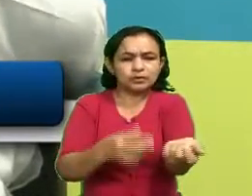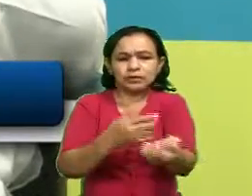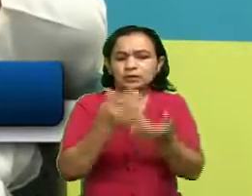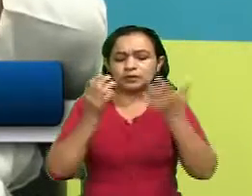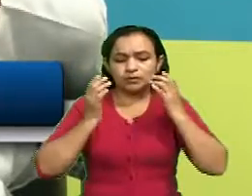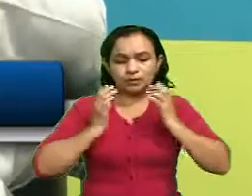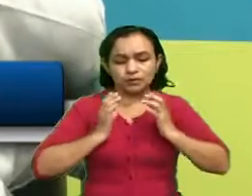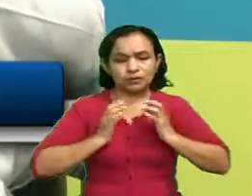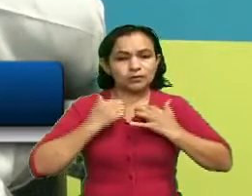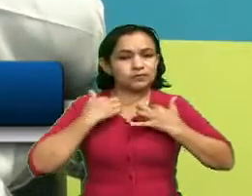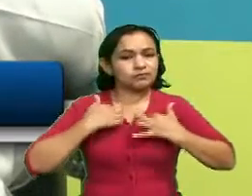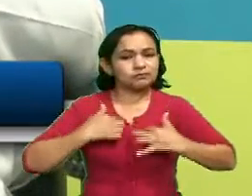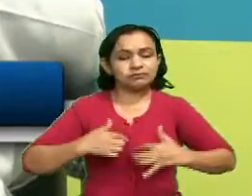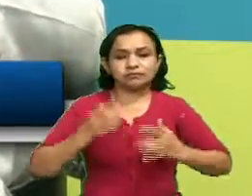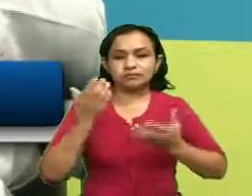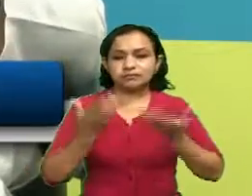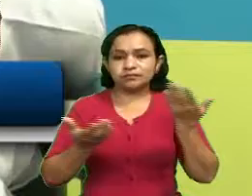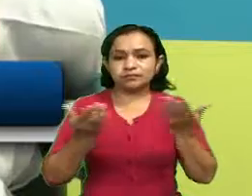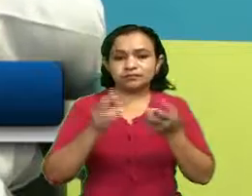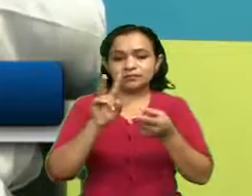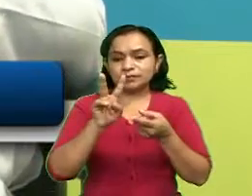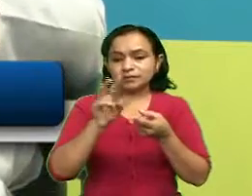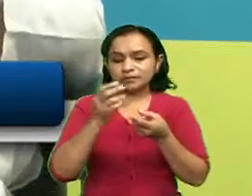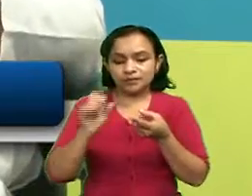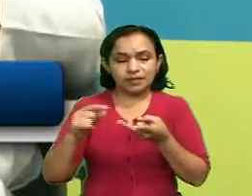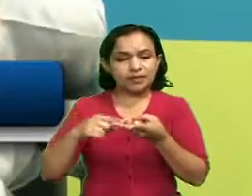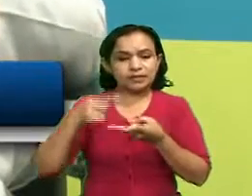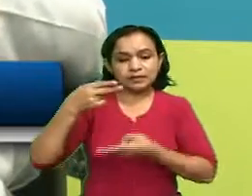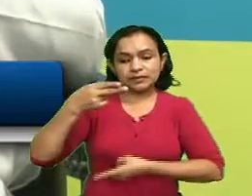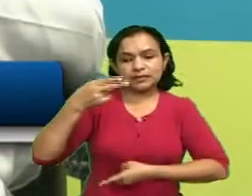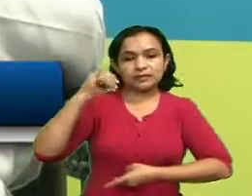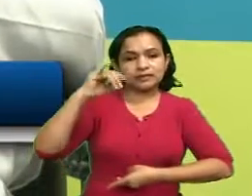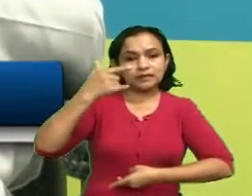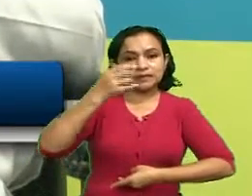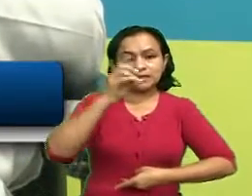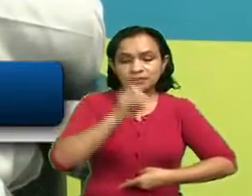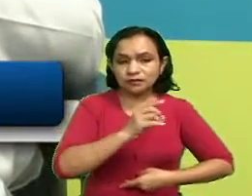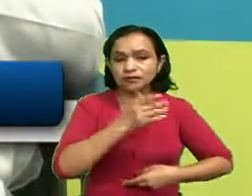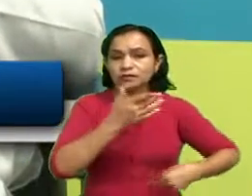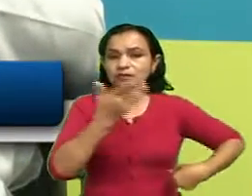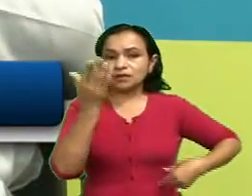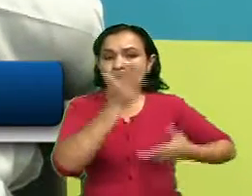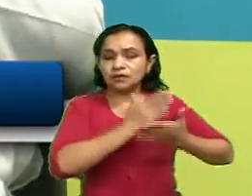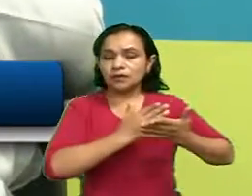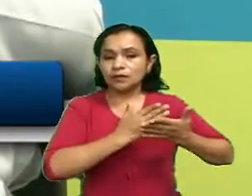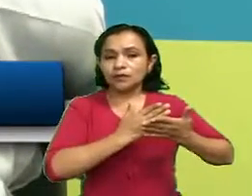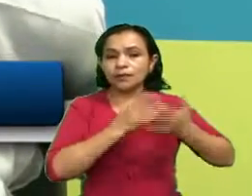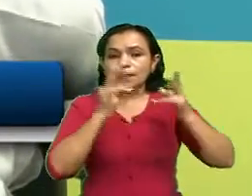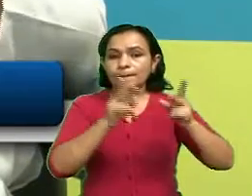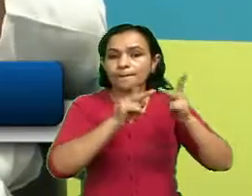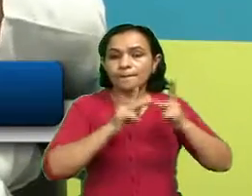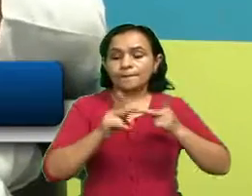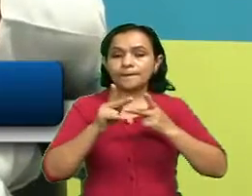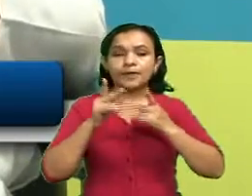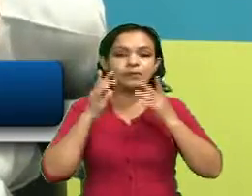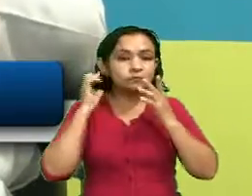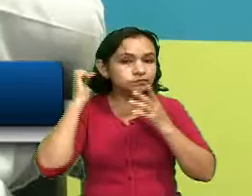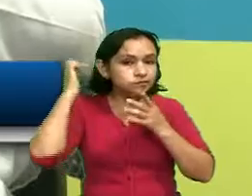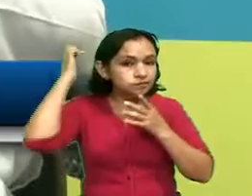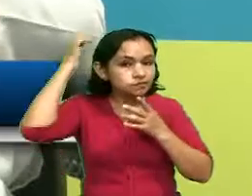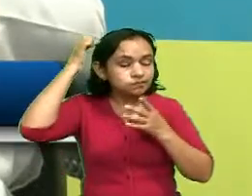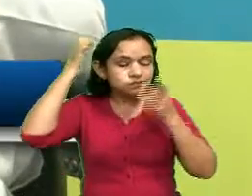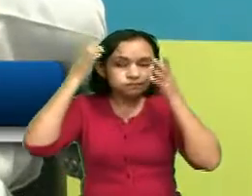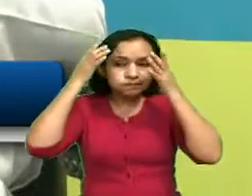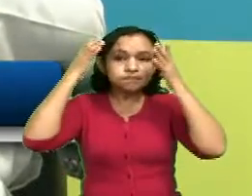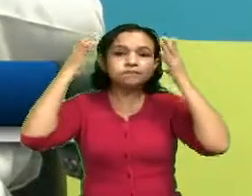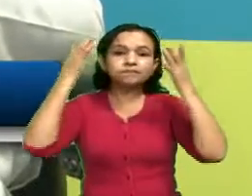de órganos, Diana, que nosotros conocemos como el vaso, el hígado, e incluso a veces hasta el paciente presenta encefalitis, ¿verdad?, en